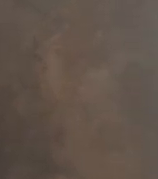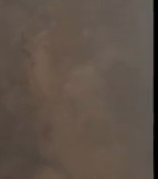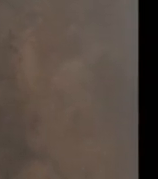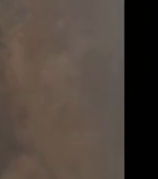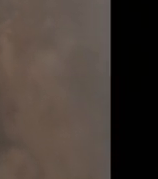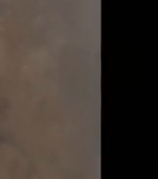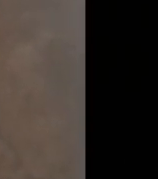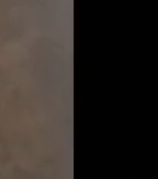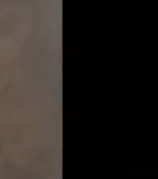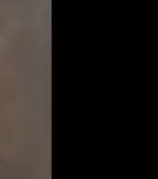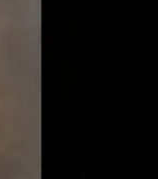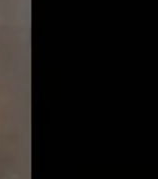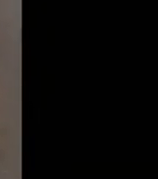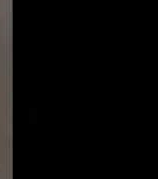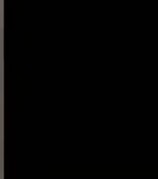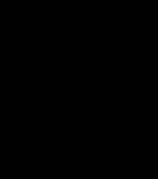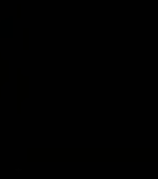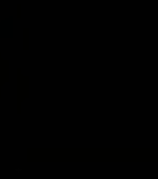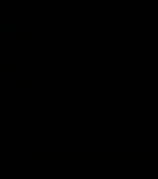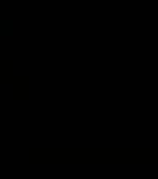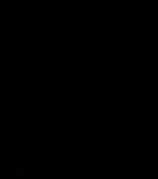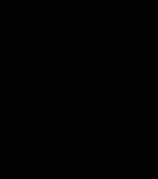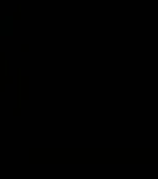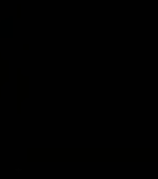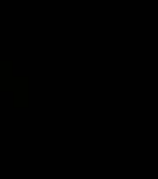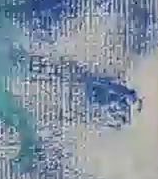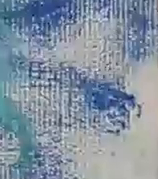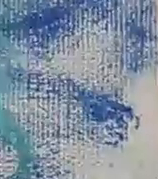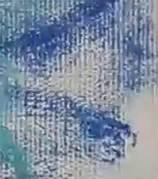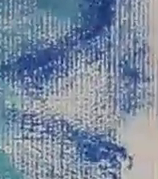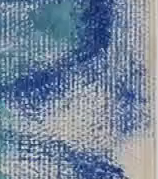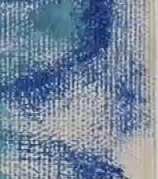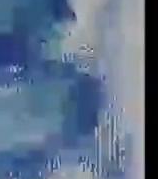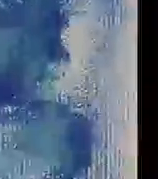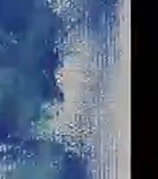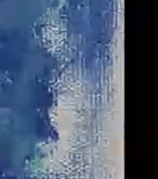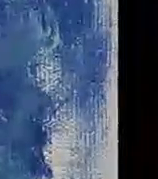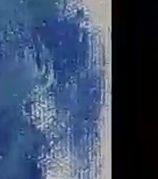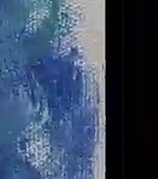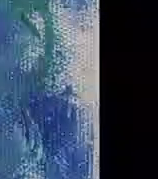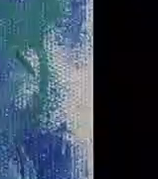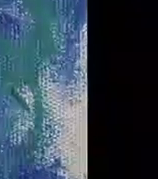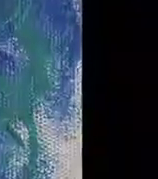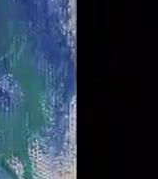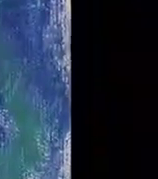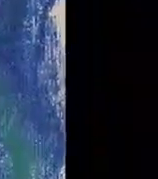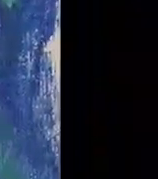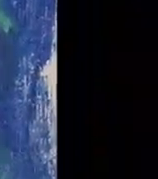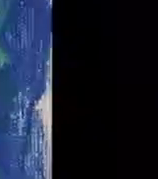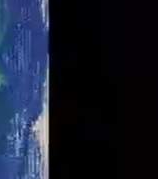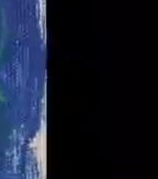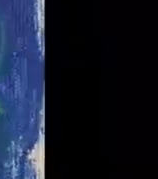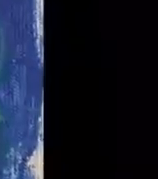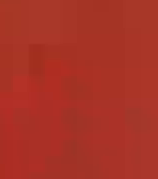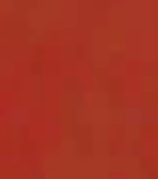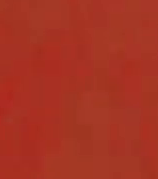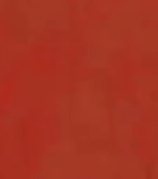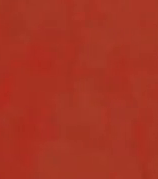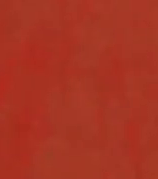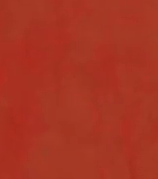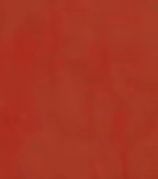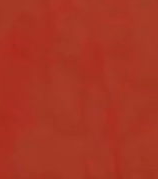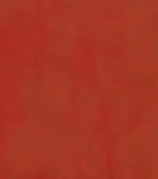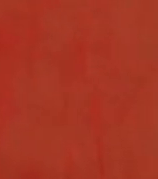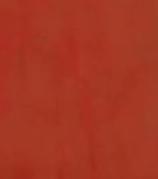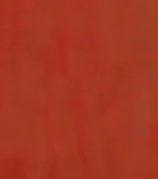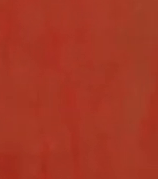de los máximos exponentes de este movimiento, Malevich, Mondrian y Kandinsky, datan de 1911. Hilma